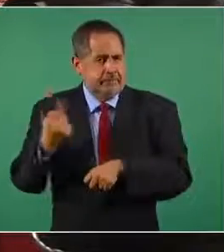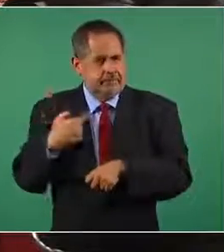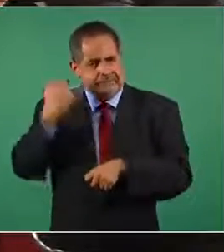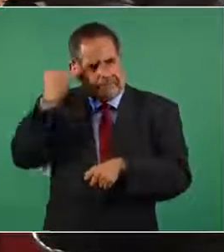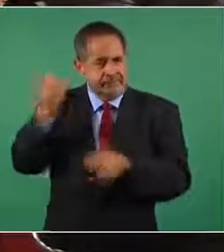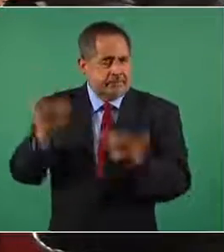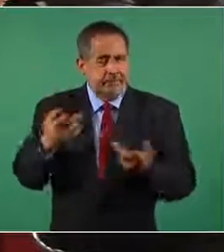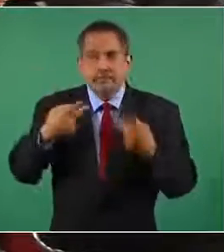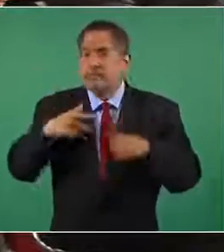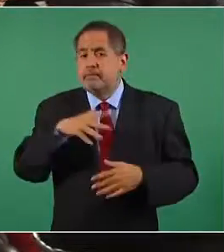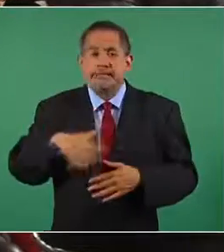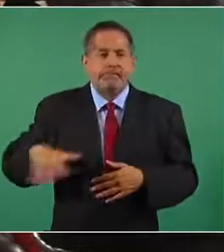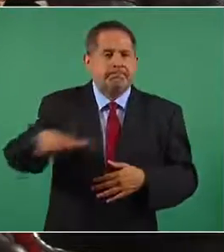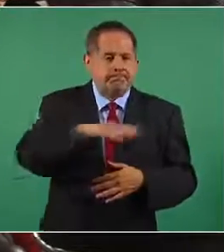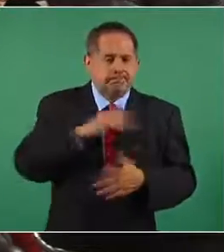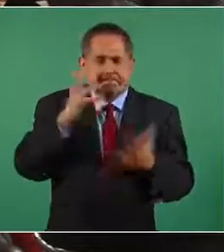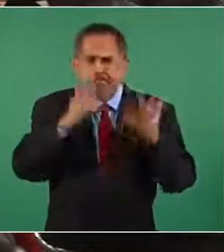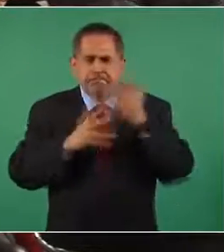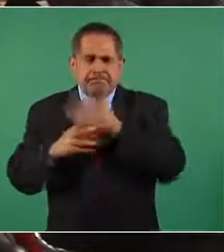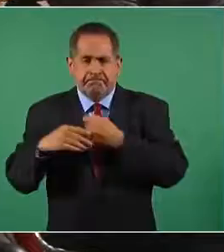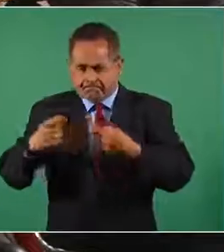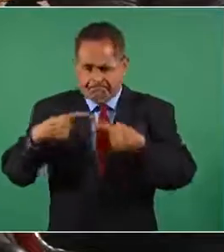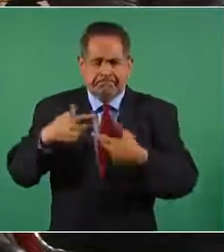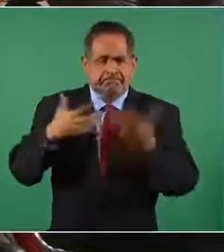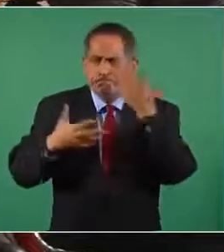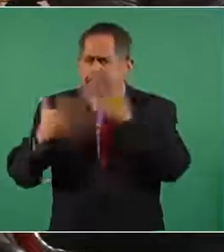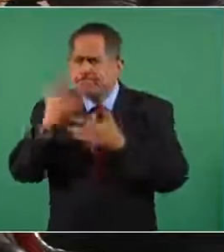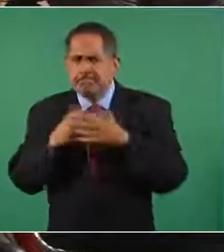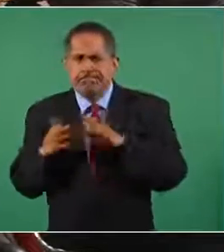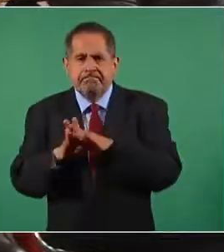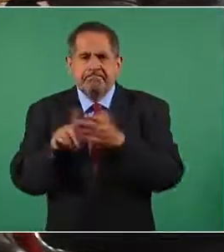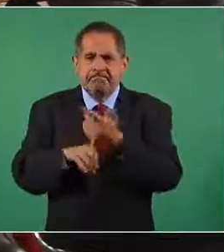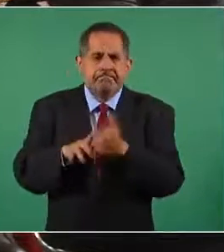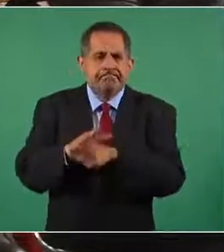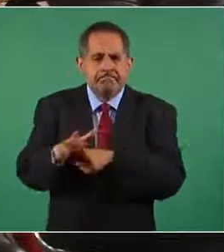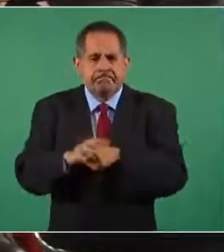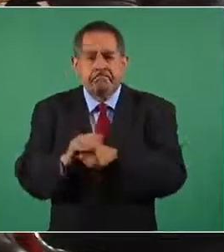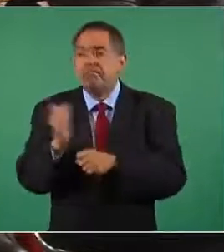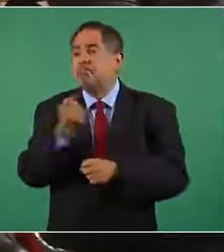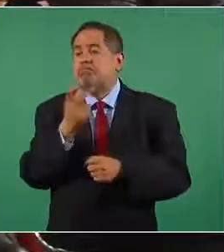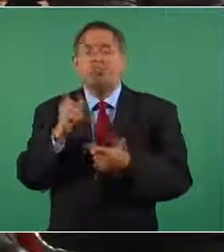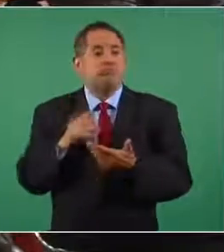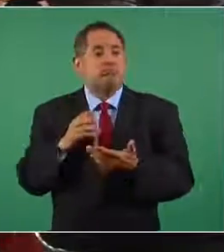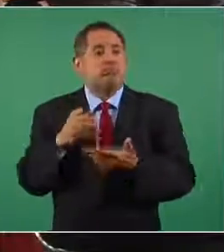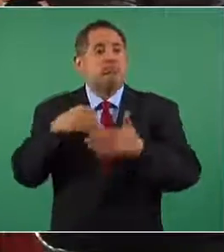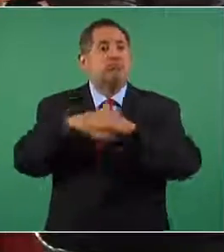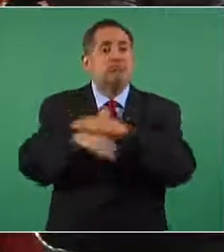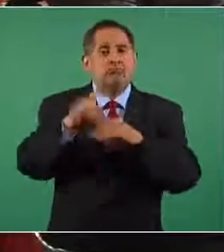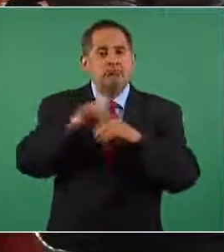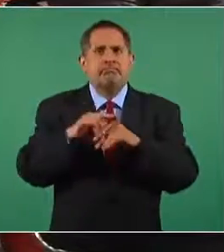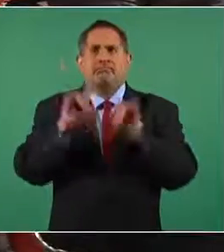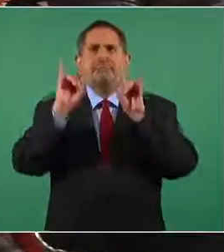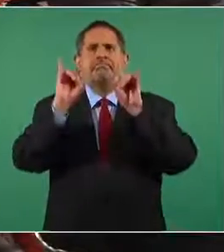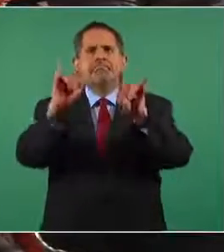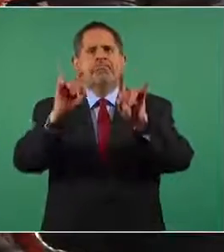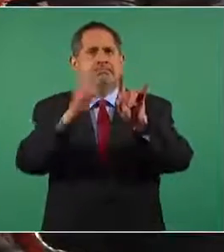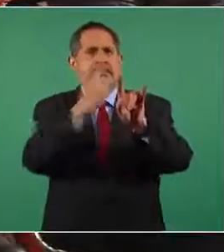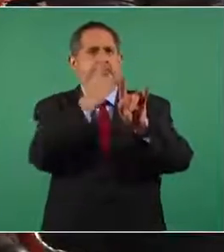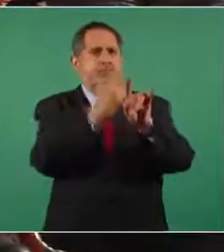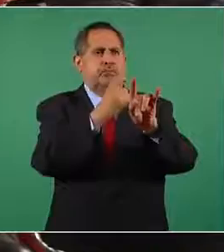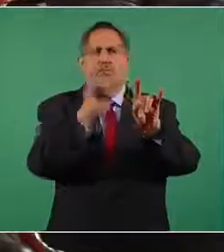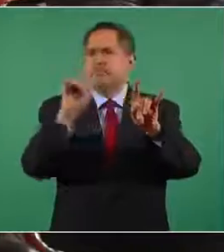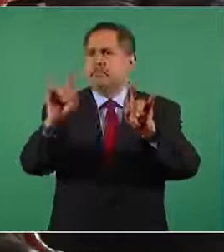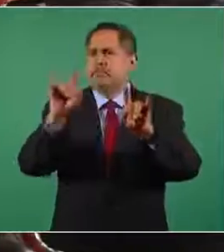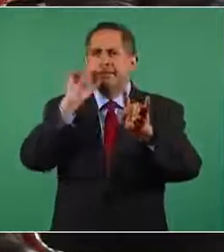porque la población está o estamos confundidos. De pronto llegas a algunos lugares y hay pegados dos tipos de semáforos,